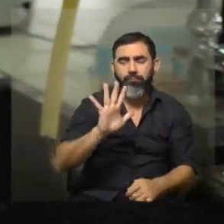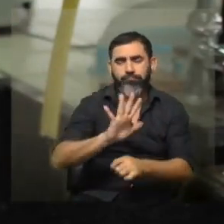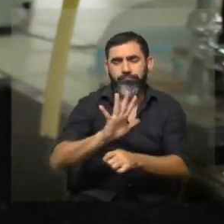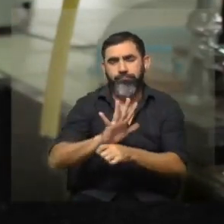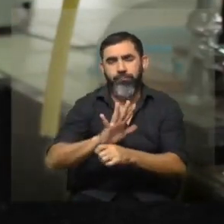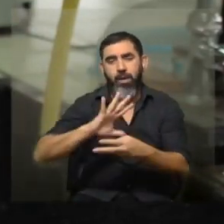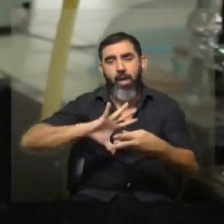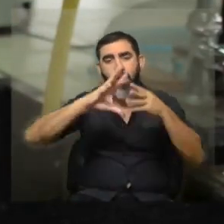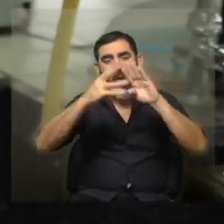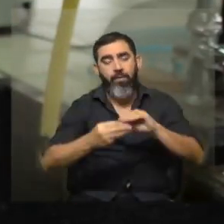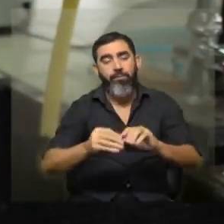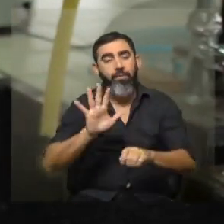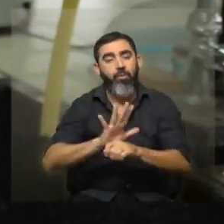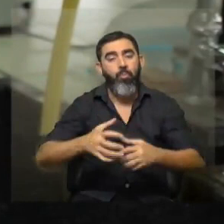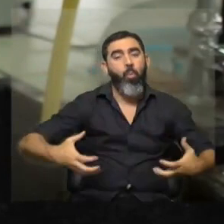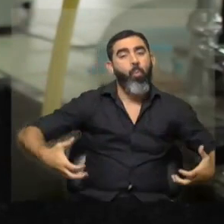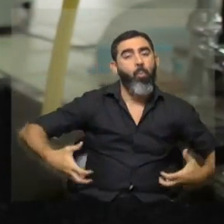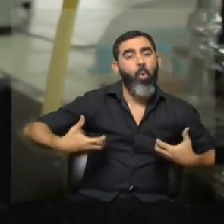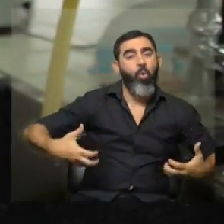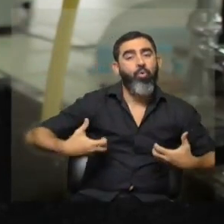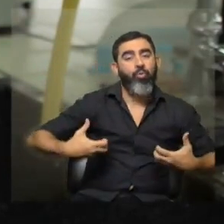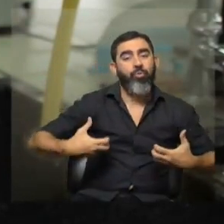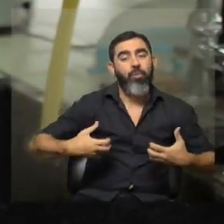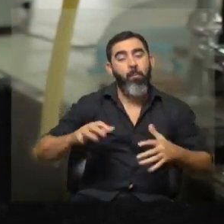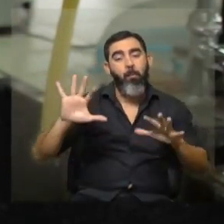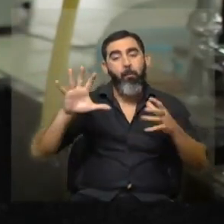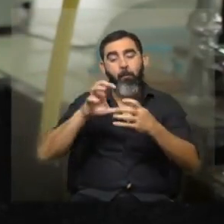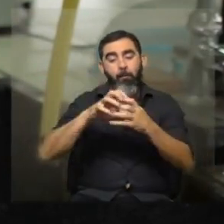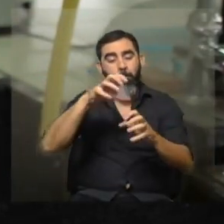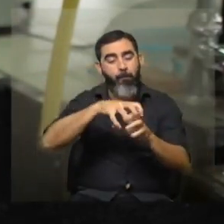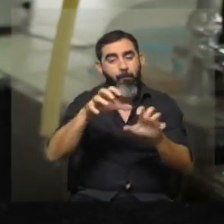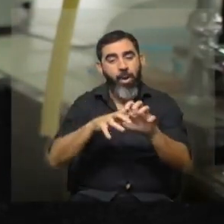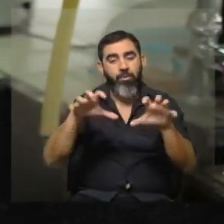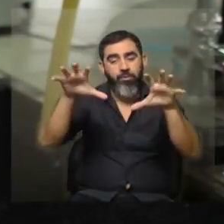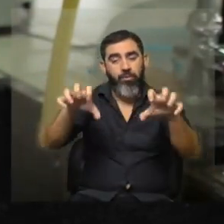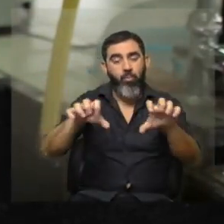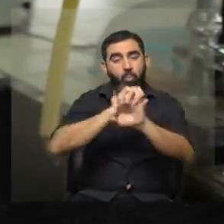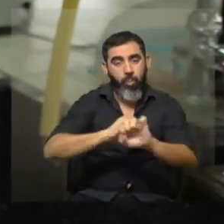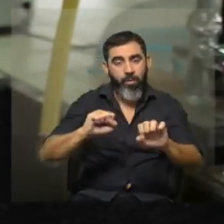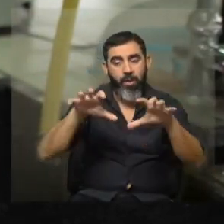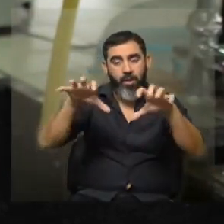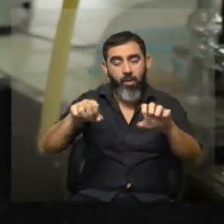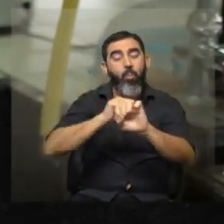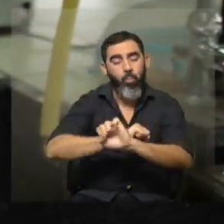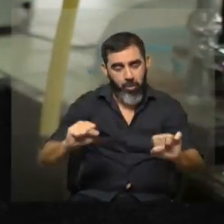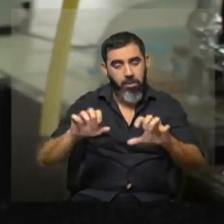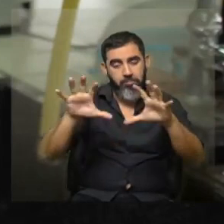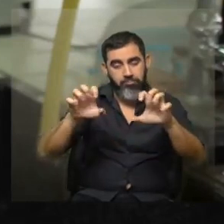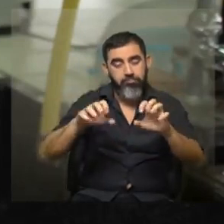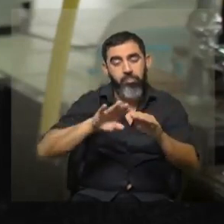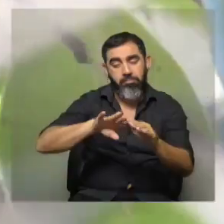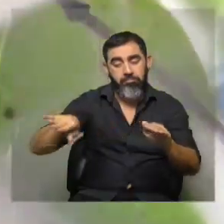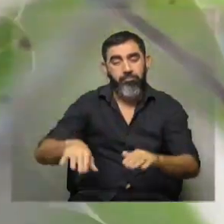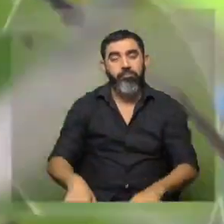tiene adaptaciones que tendría un mono. Tiene los pulgares prensiles, que eso quiere decir la capacidad que tenemos nosotros de moverlos